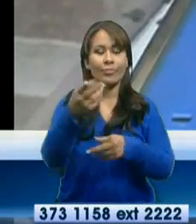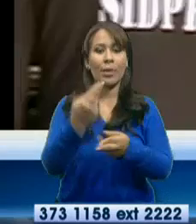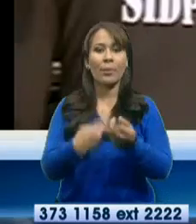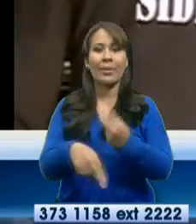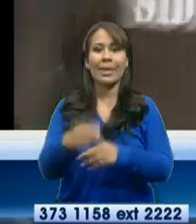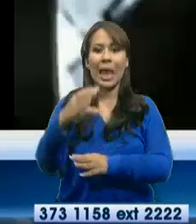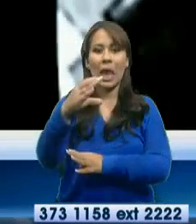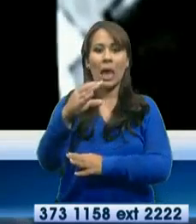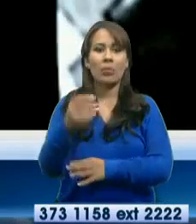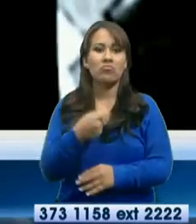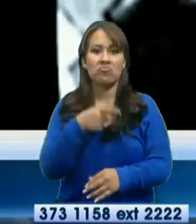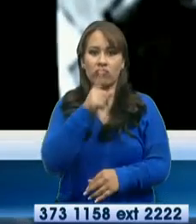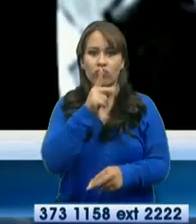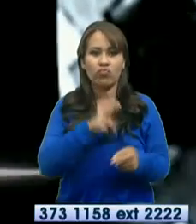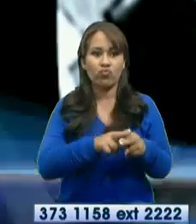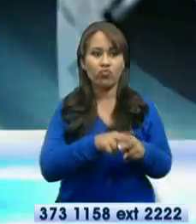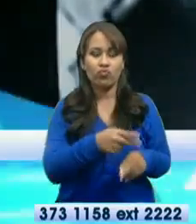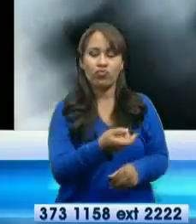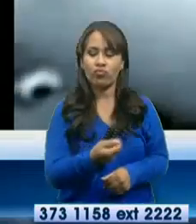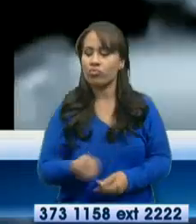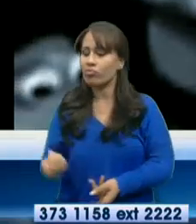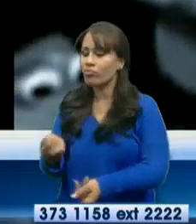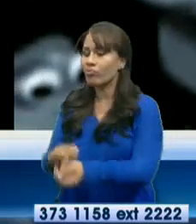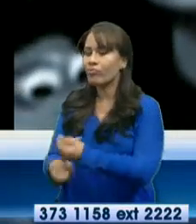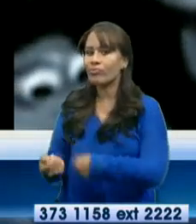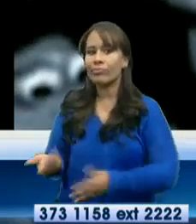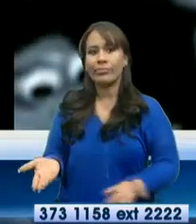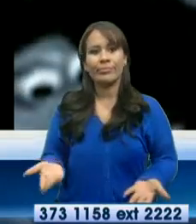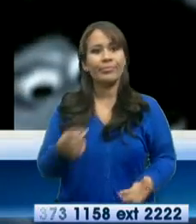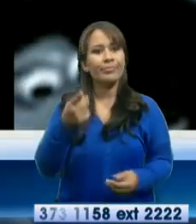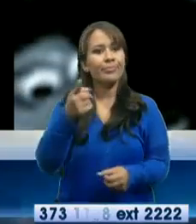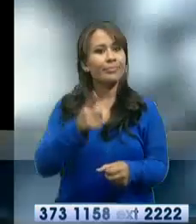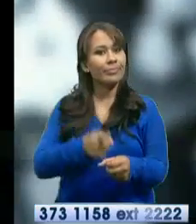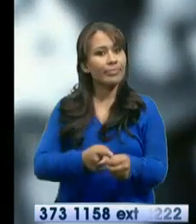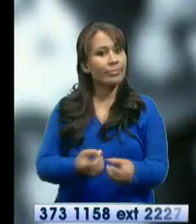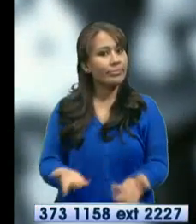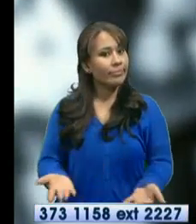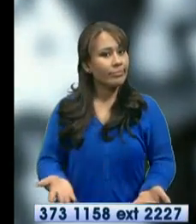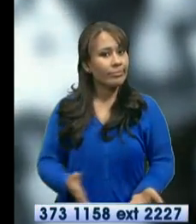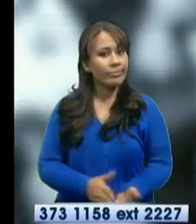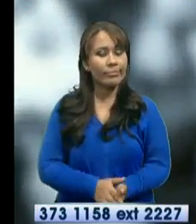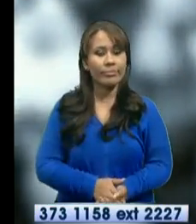cachinerías. En Quito informó Iván Casamén.